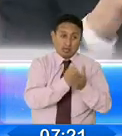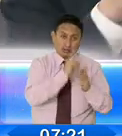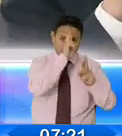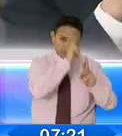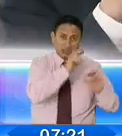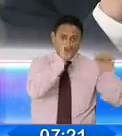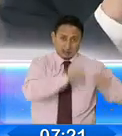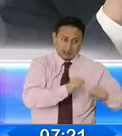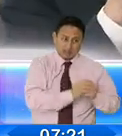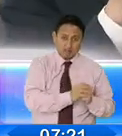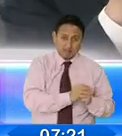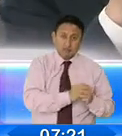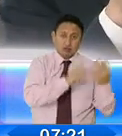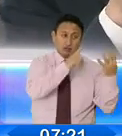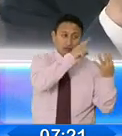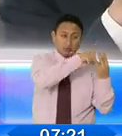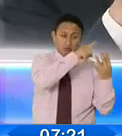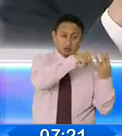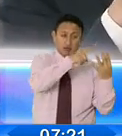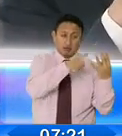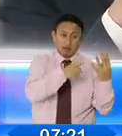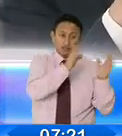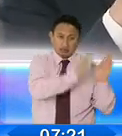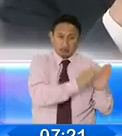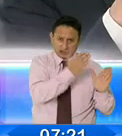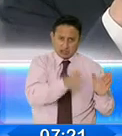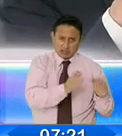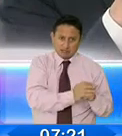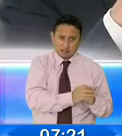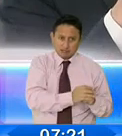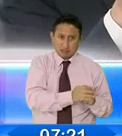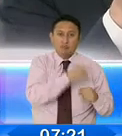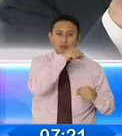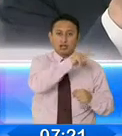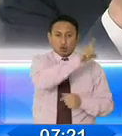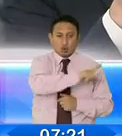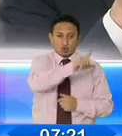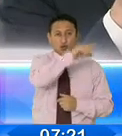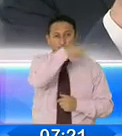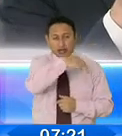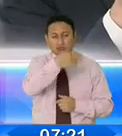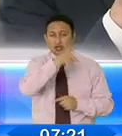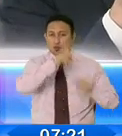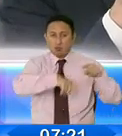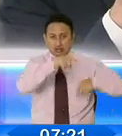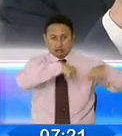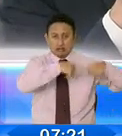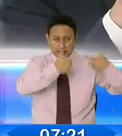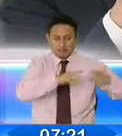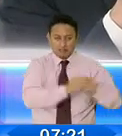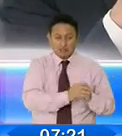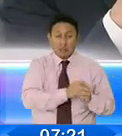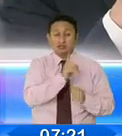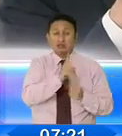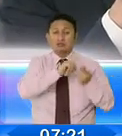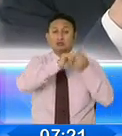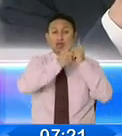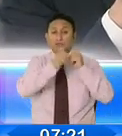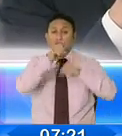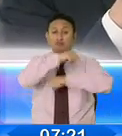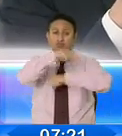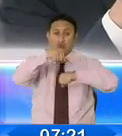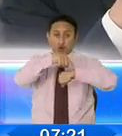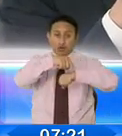los últimos cuatro dígitos que se venían, que ya habíamos implementado y que se están dando. Esa limitación se